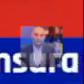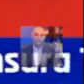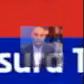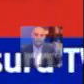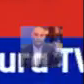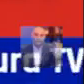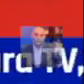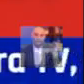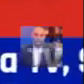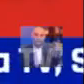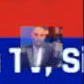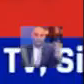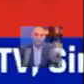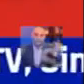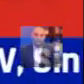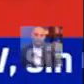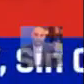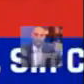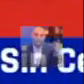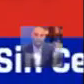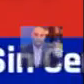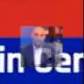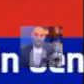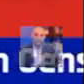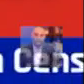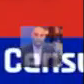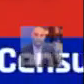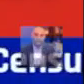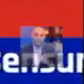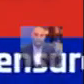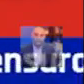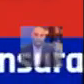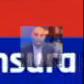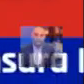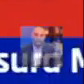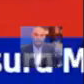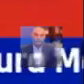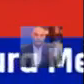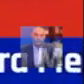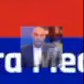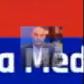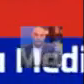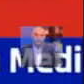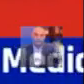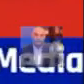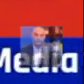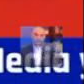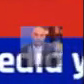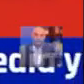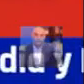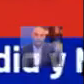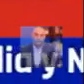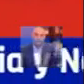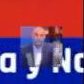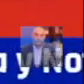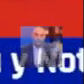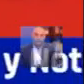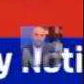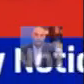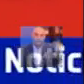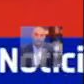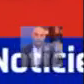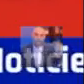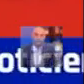periodistas, a comunicadores independientes y alternativos, y eso no podemos permitirlo, porque podría sentar un